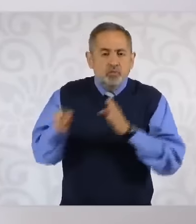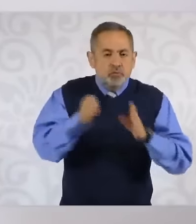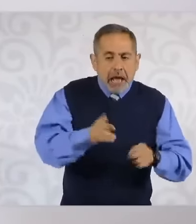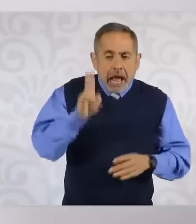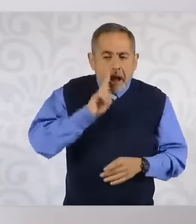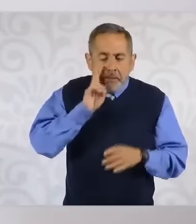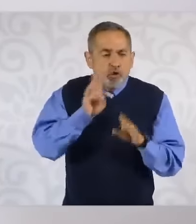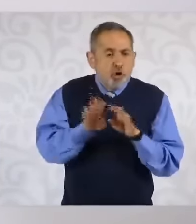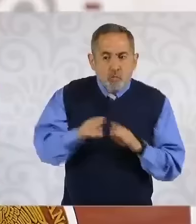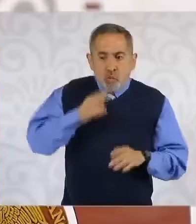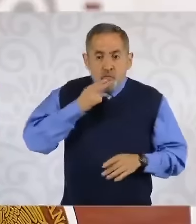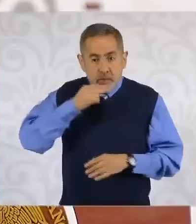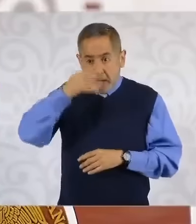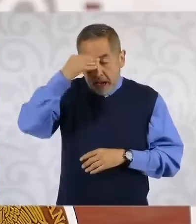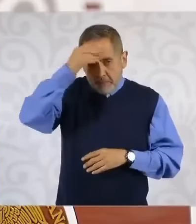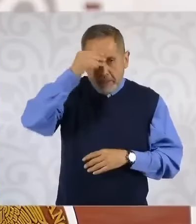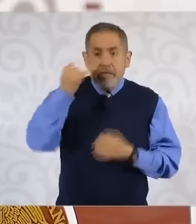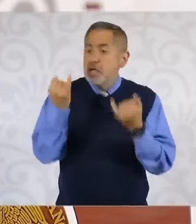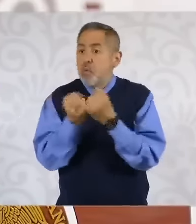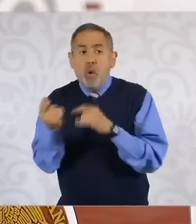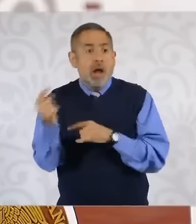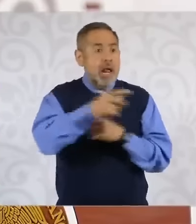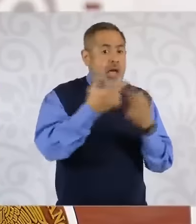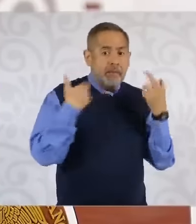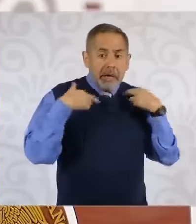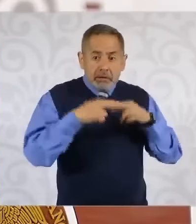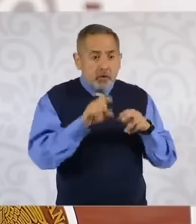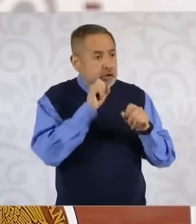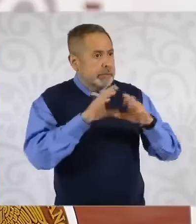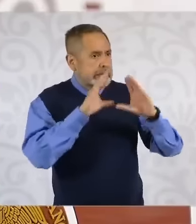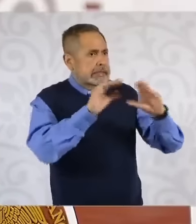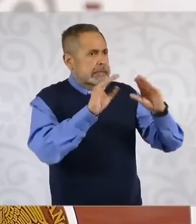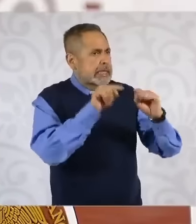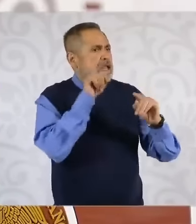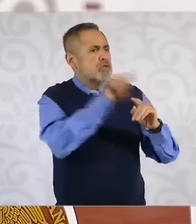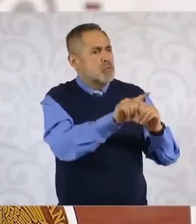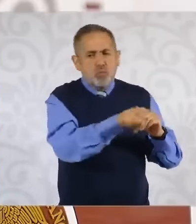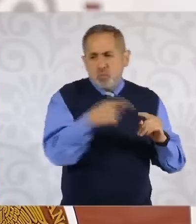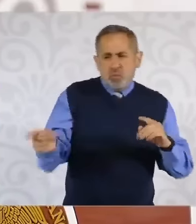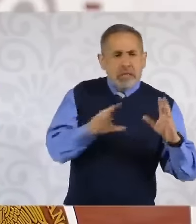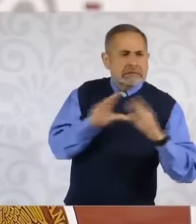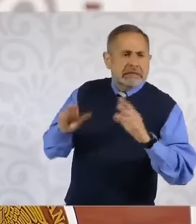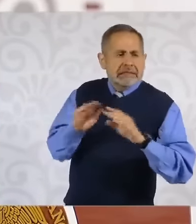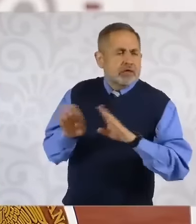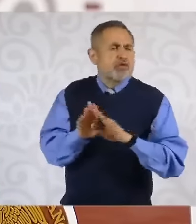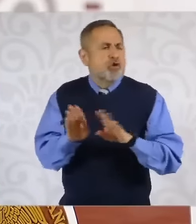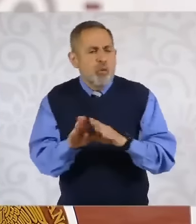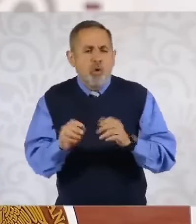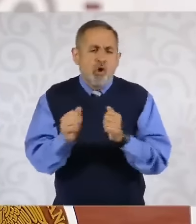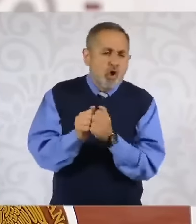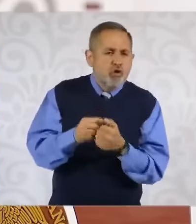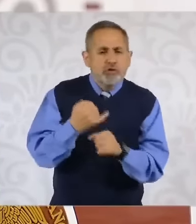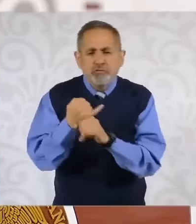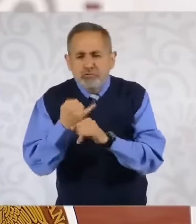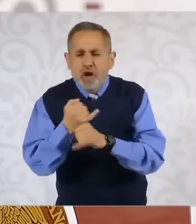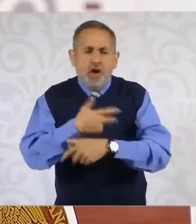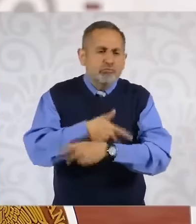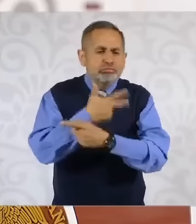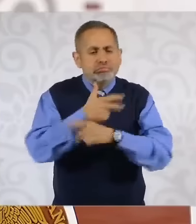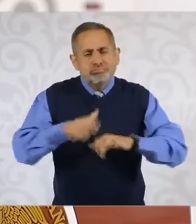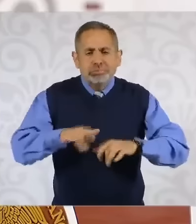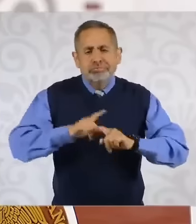también ahí tenemos un curso para prepararlos en el modelo que estamos desarrollando y también en la parte de poder